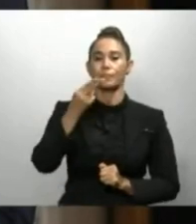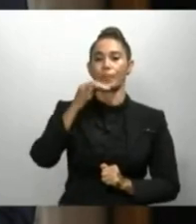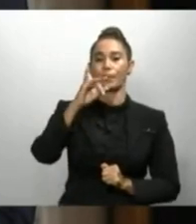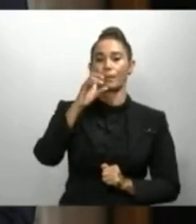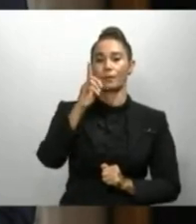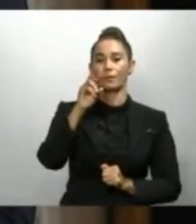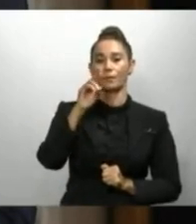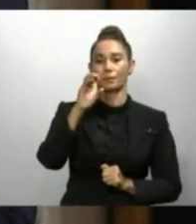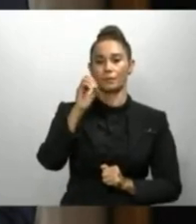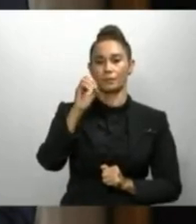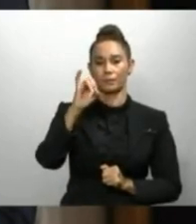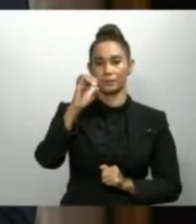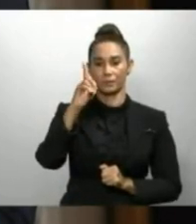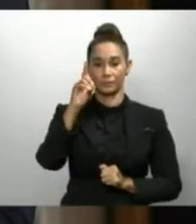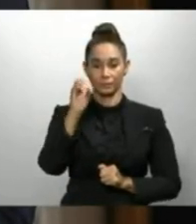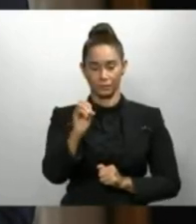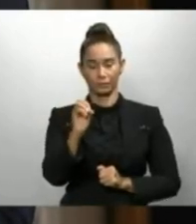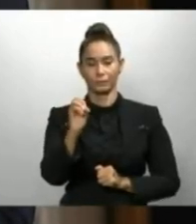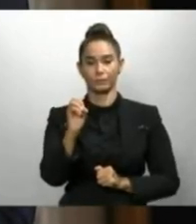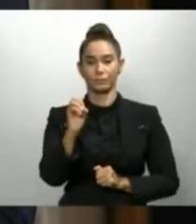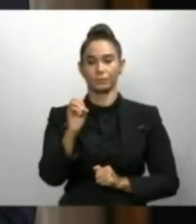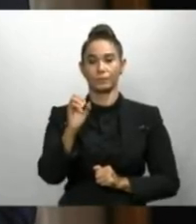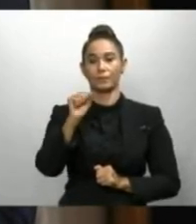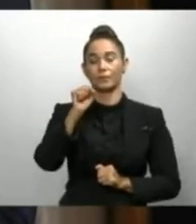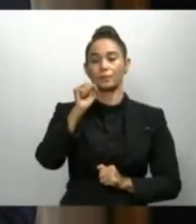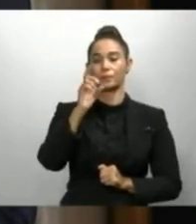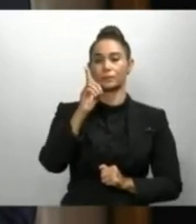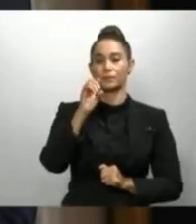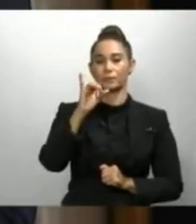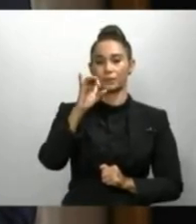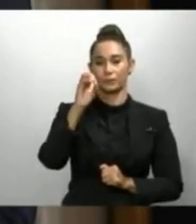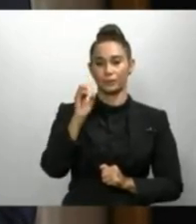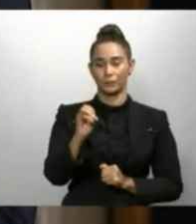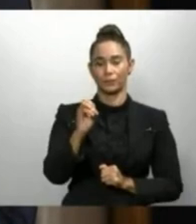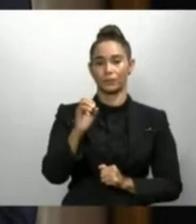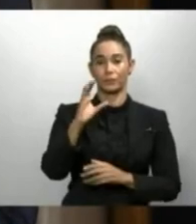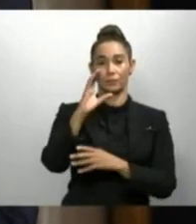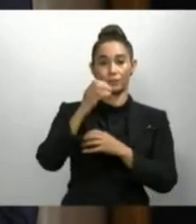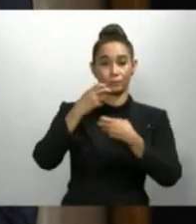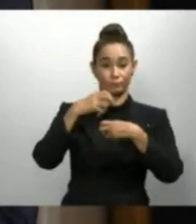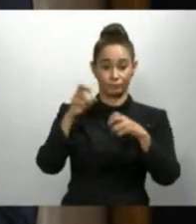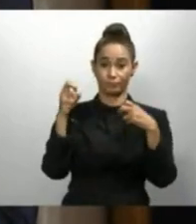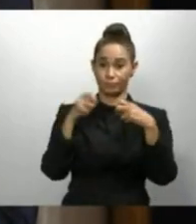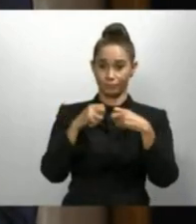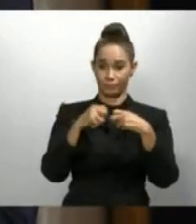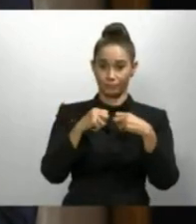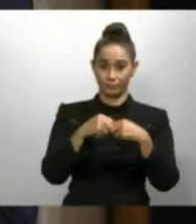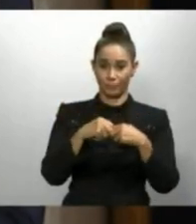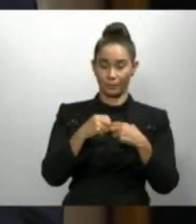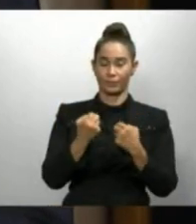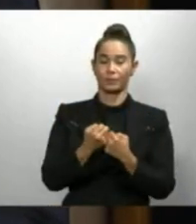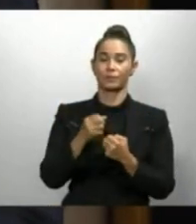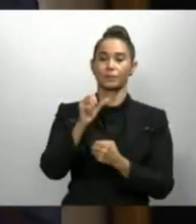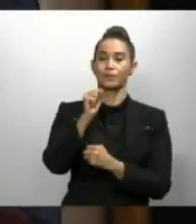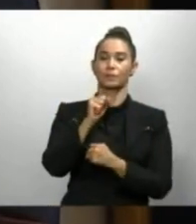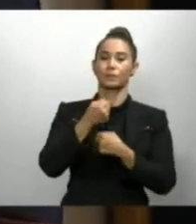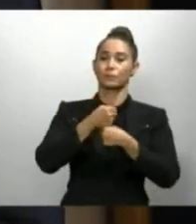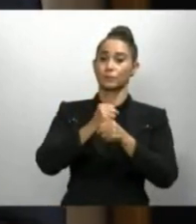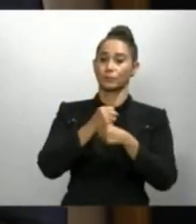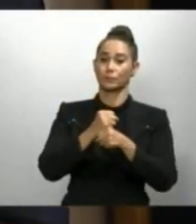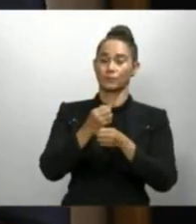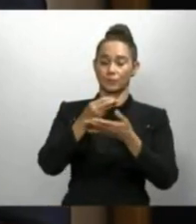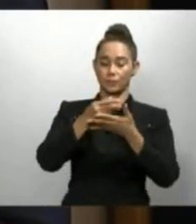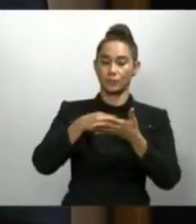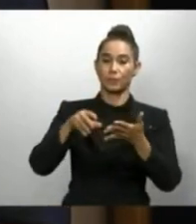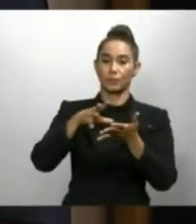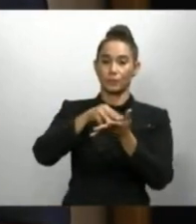hidróxido de potasio, hidróxido de sodio, hidróxido de calcio, sulfato de sodio, carbonato